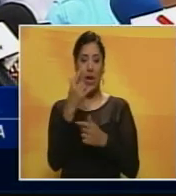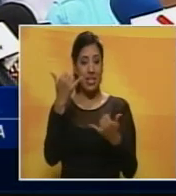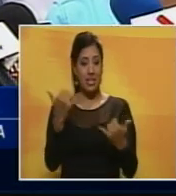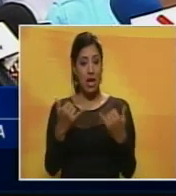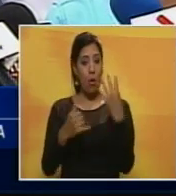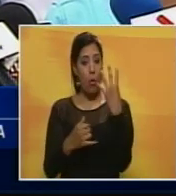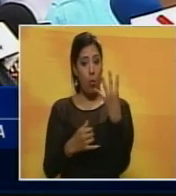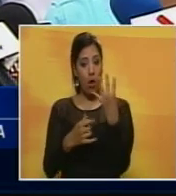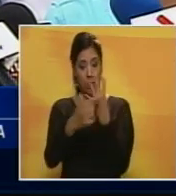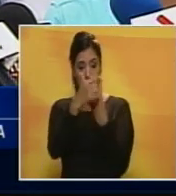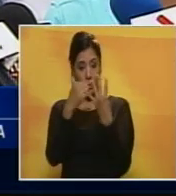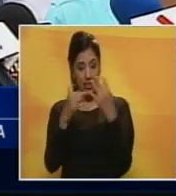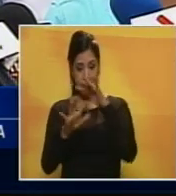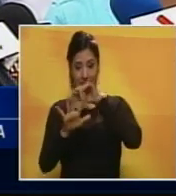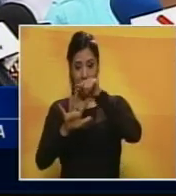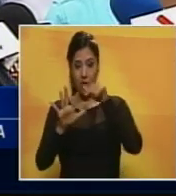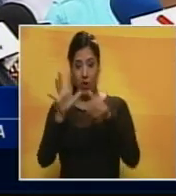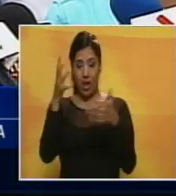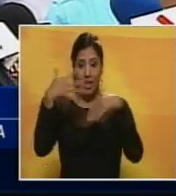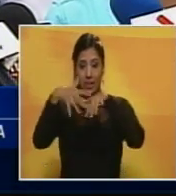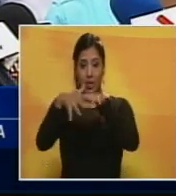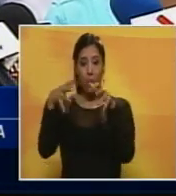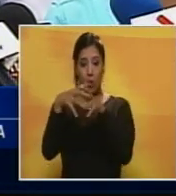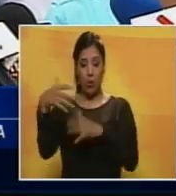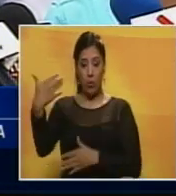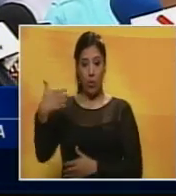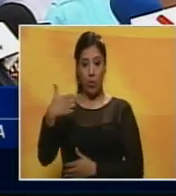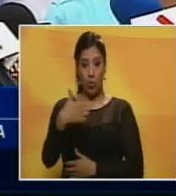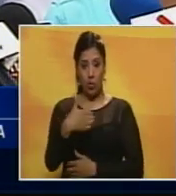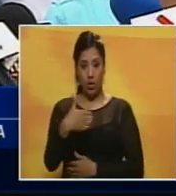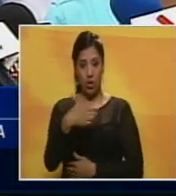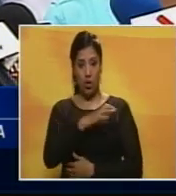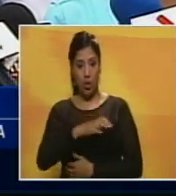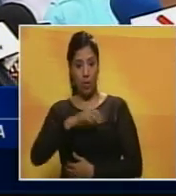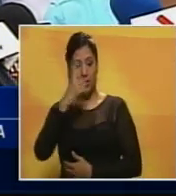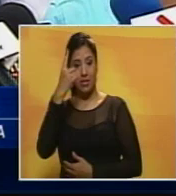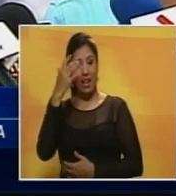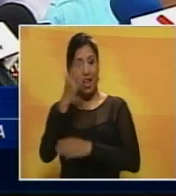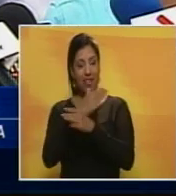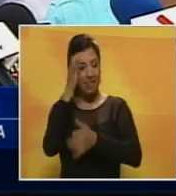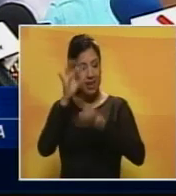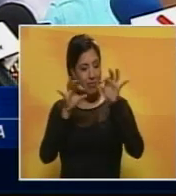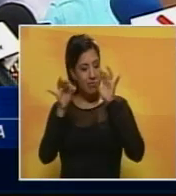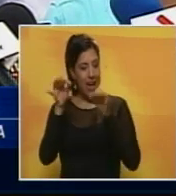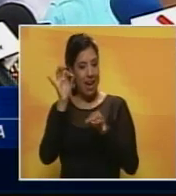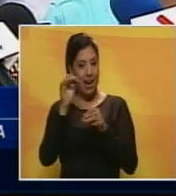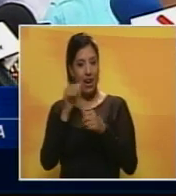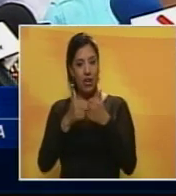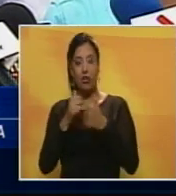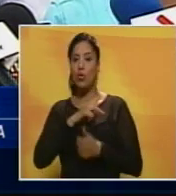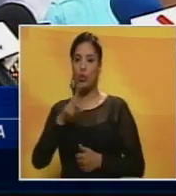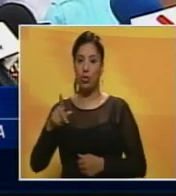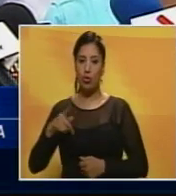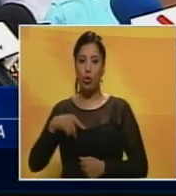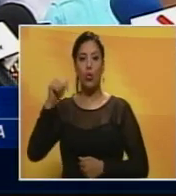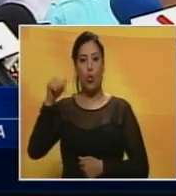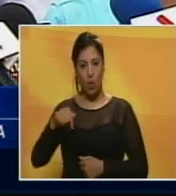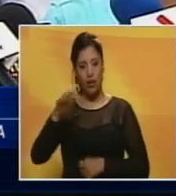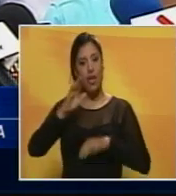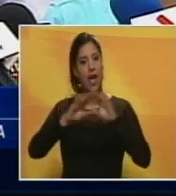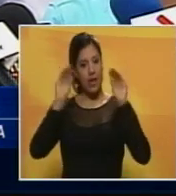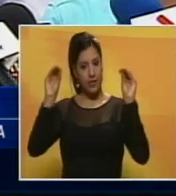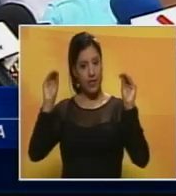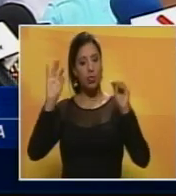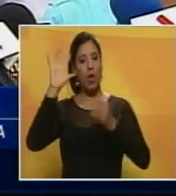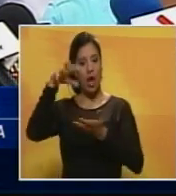ya 4 de los 5 partidos que integran la mesa de la comisión de primaria de la Mesa de la Unidad. Nosotros hoy le